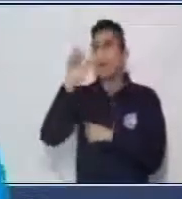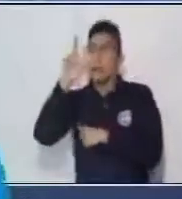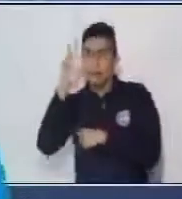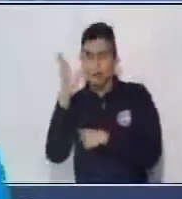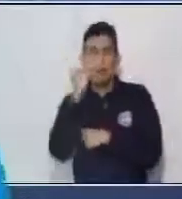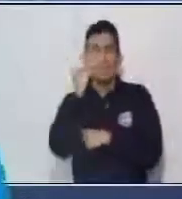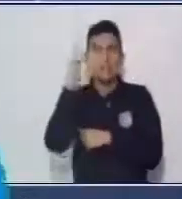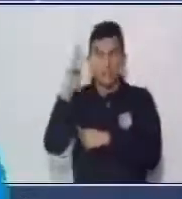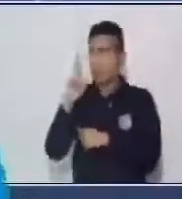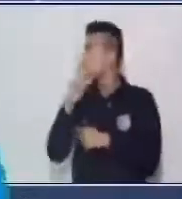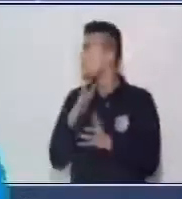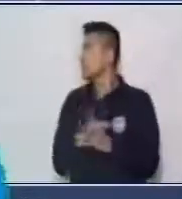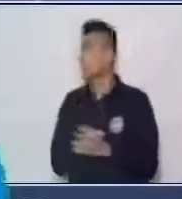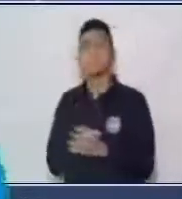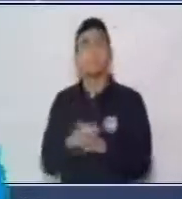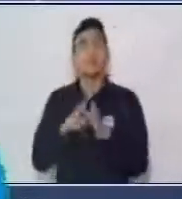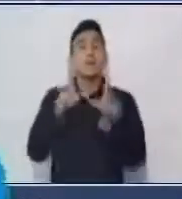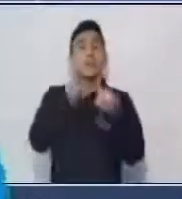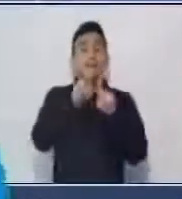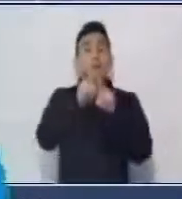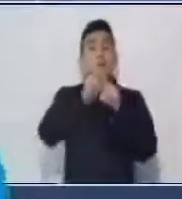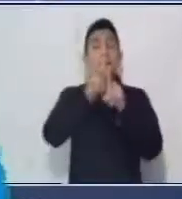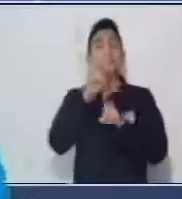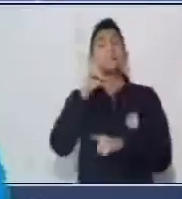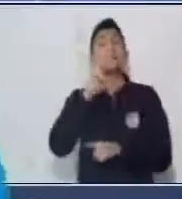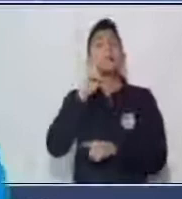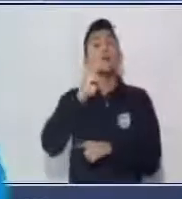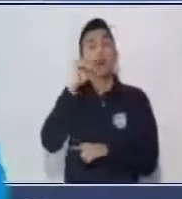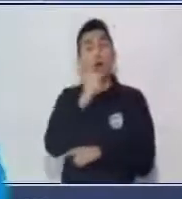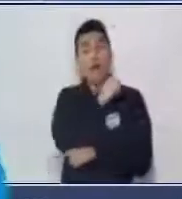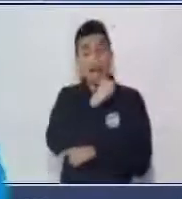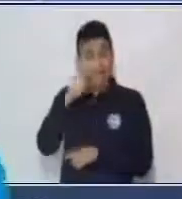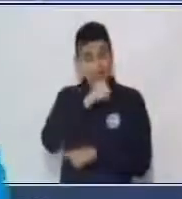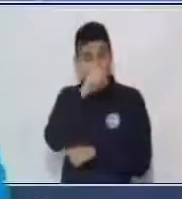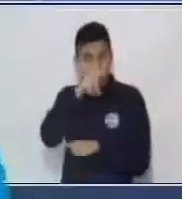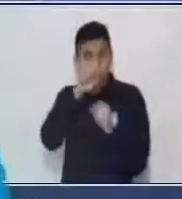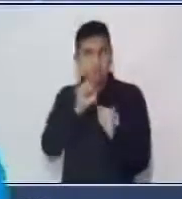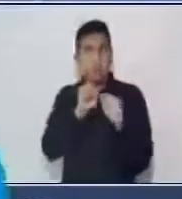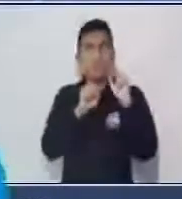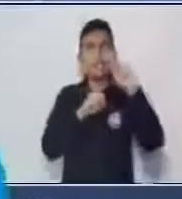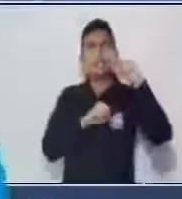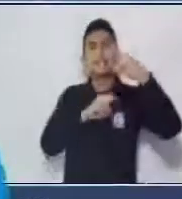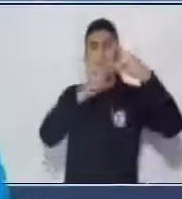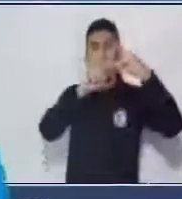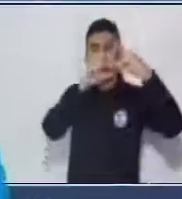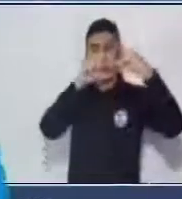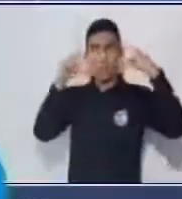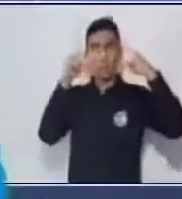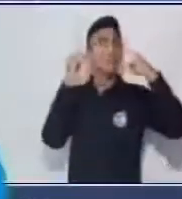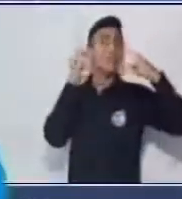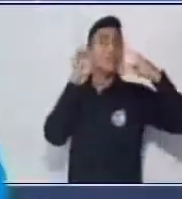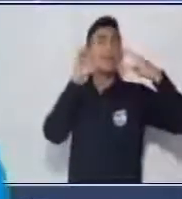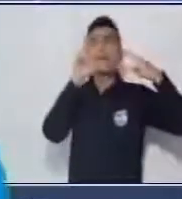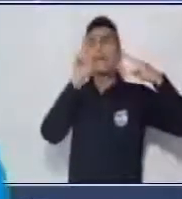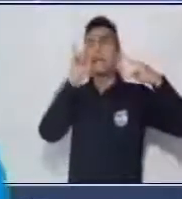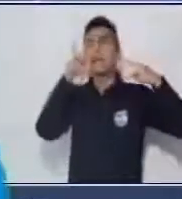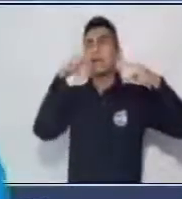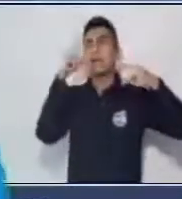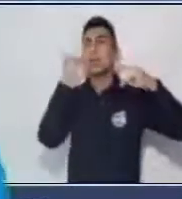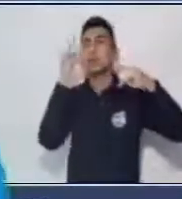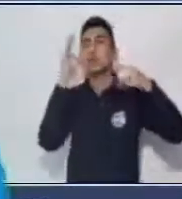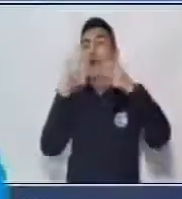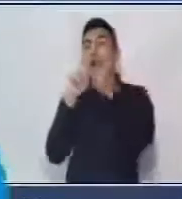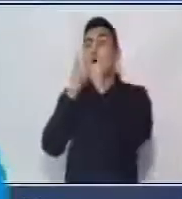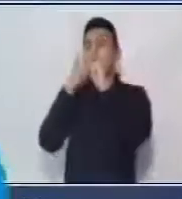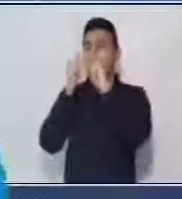podríamos del mismo verbo, que es cantar, sacar la segunda conjugación, y el gerundio, ojo, ya